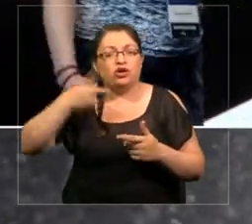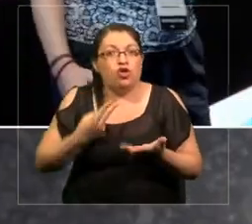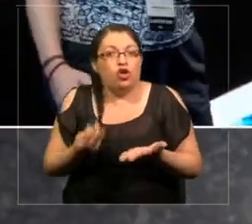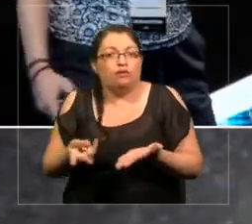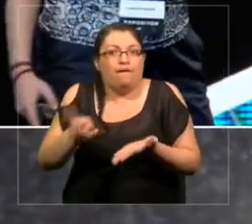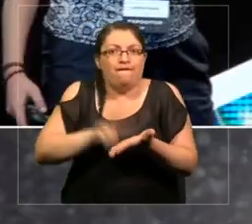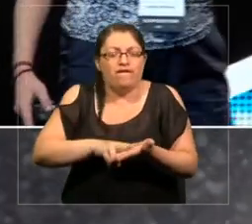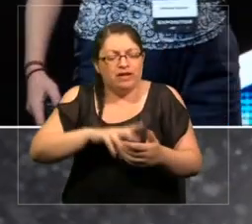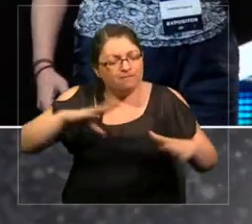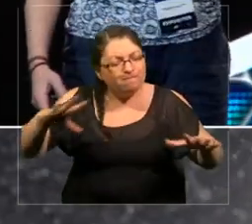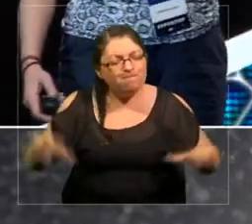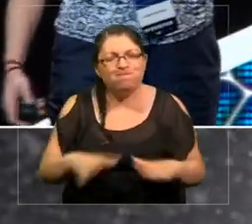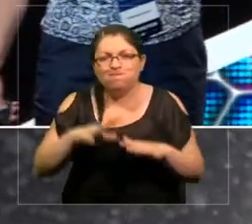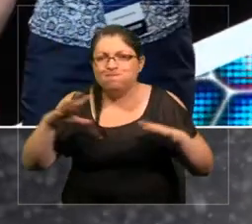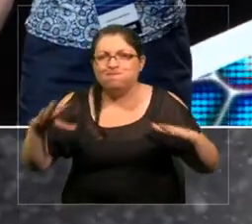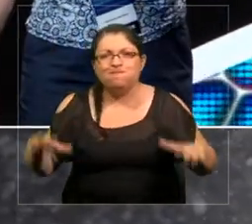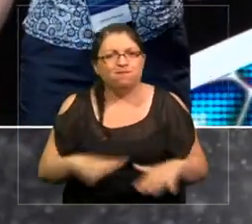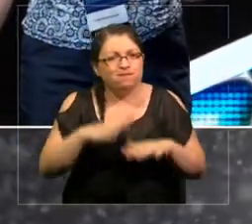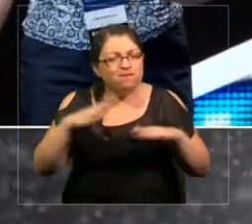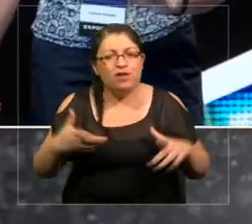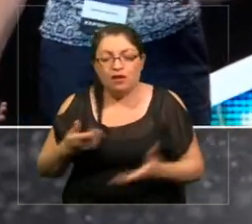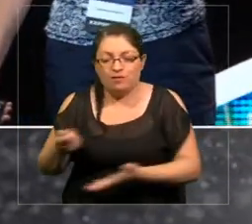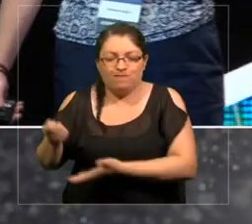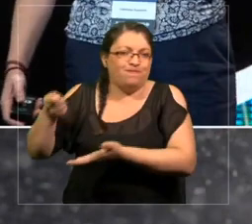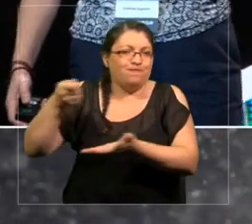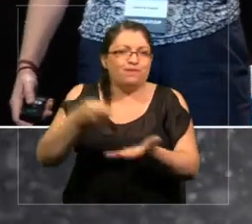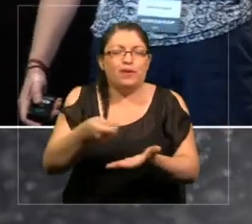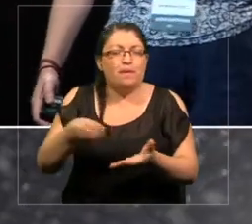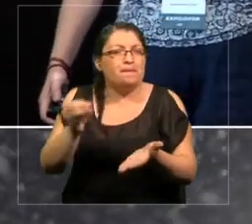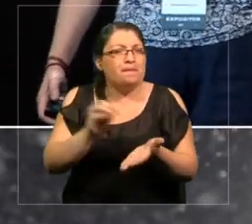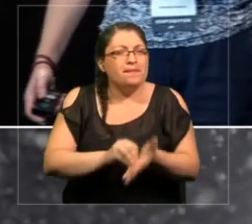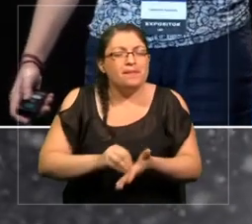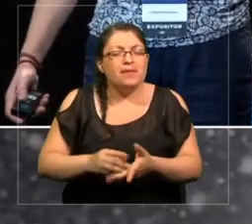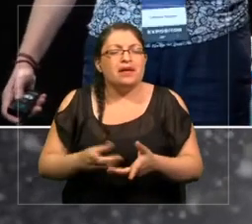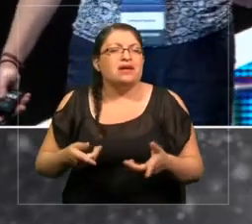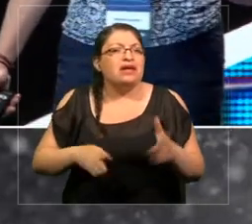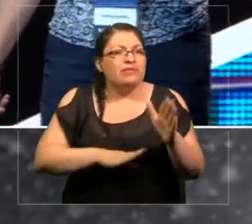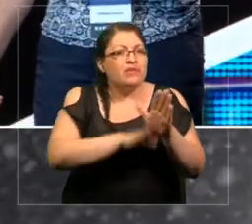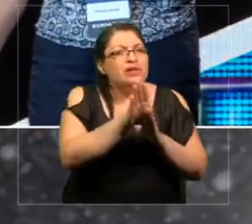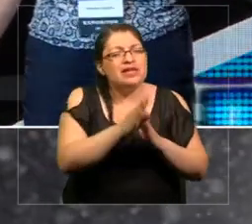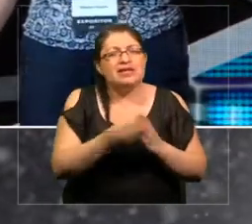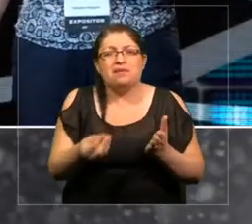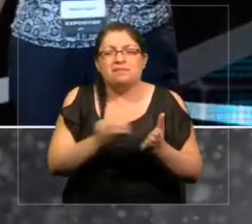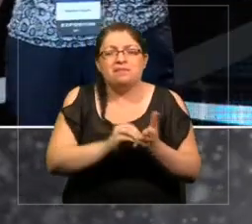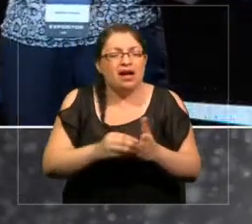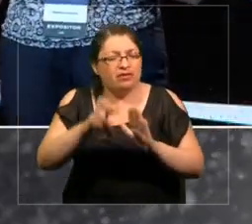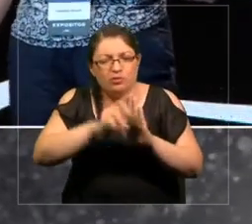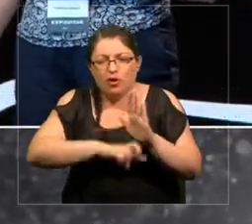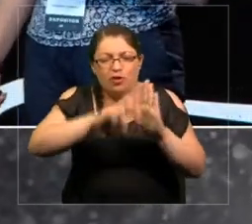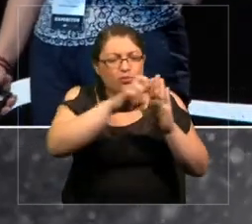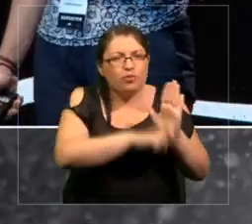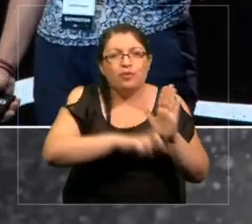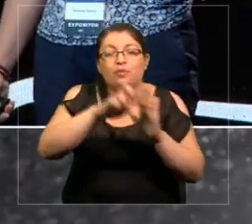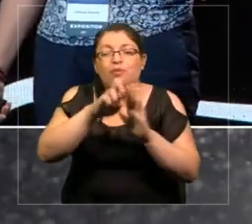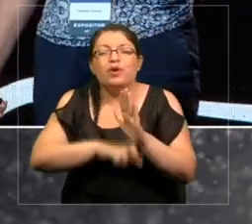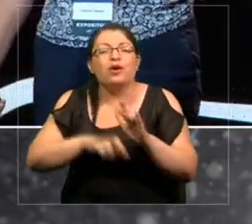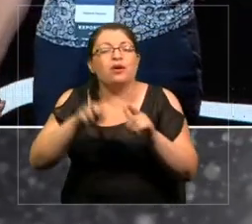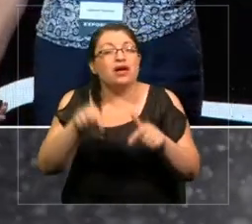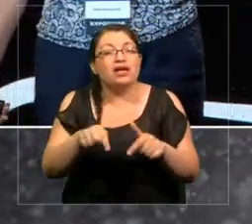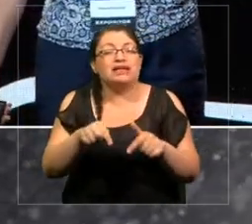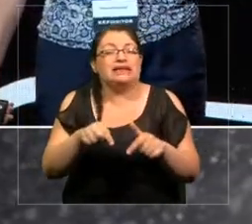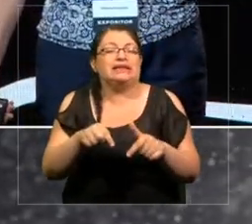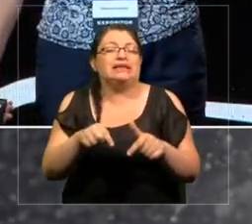estos esfuerzos que vamos a invertir más que vamos a desarrollar más proyectos si es muy